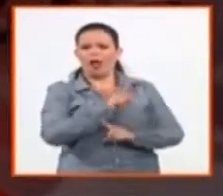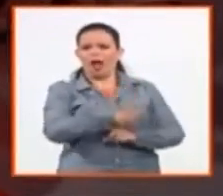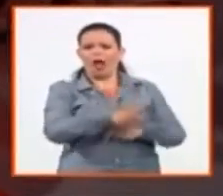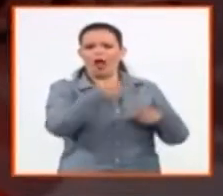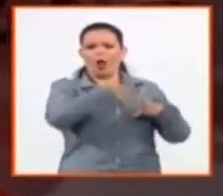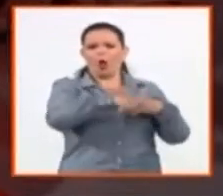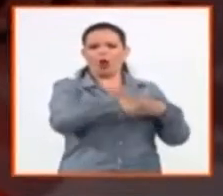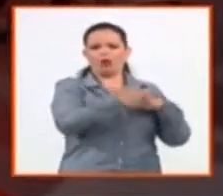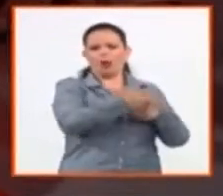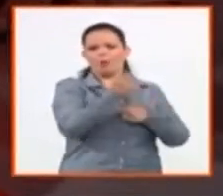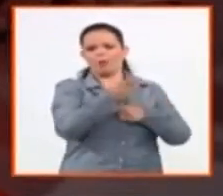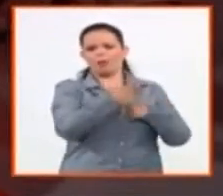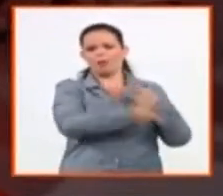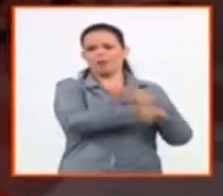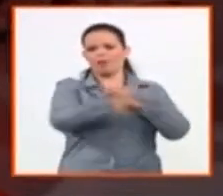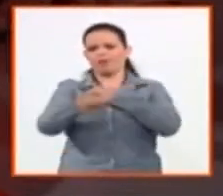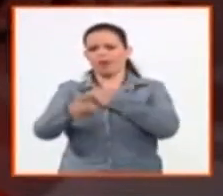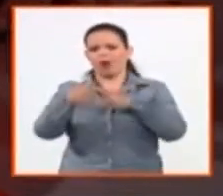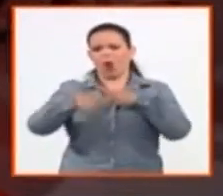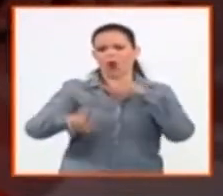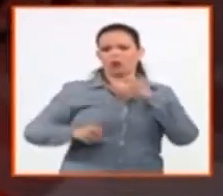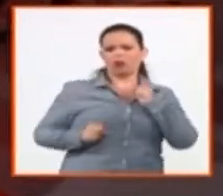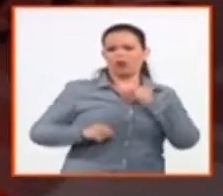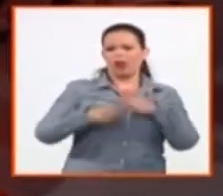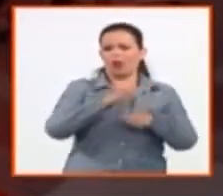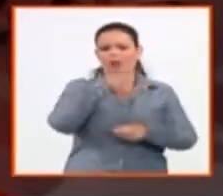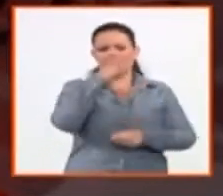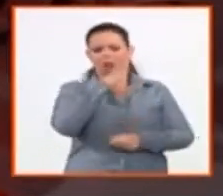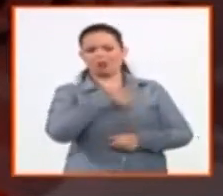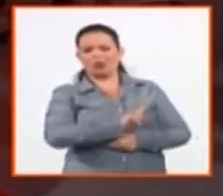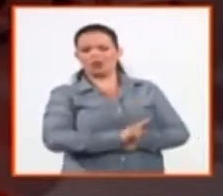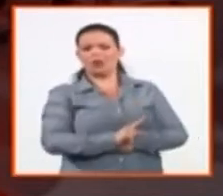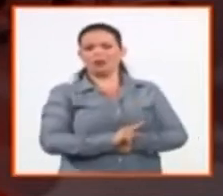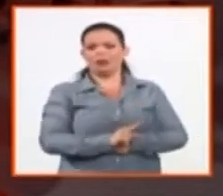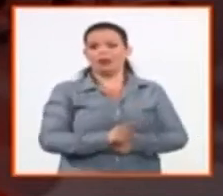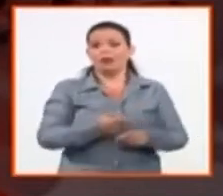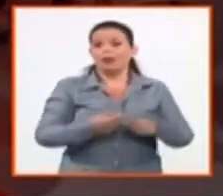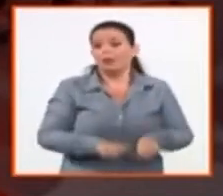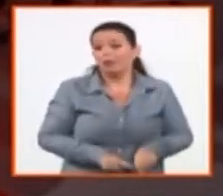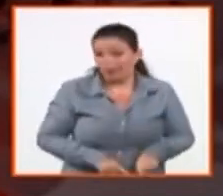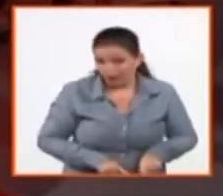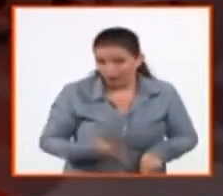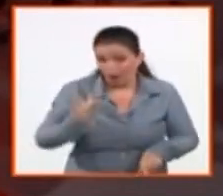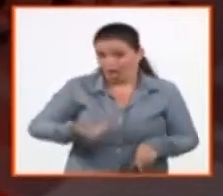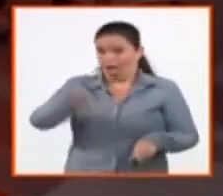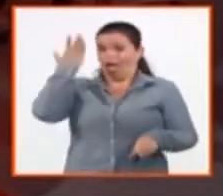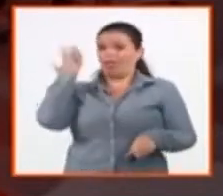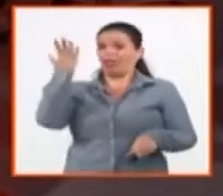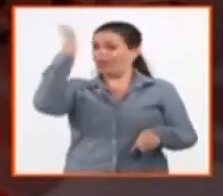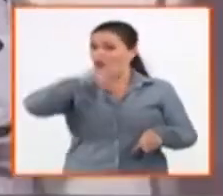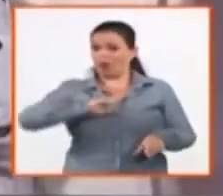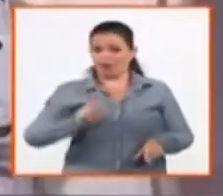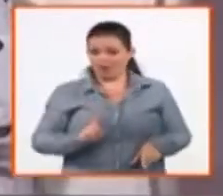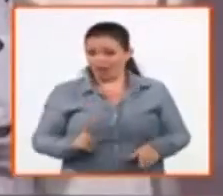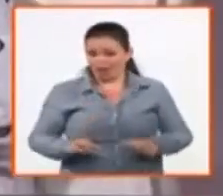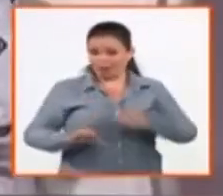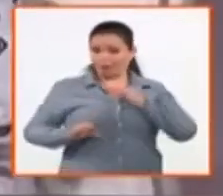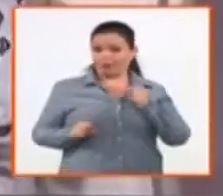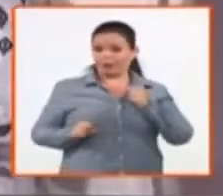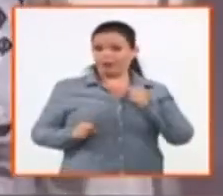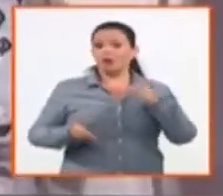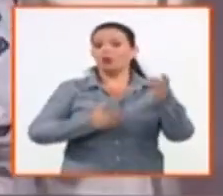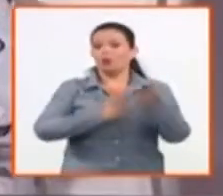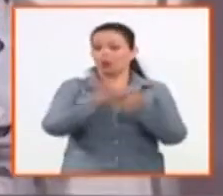tienen ahora los talibanes, si no tenían antes ese armamento, imagínate tú. Exactamente. Entonces, exactamente, habría que dar mucho dinero a